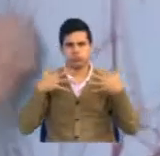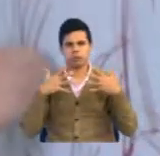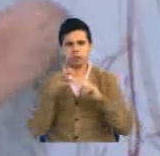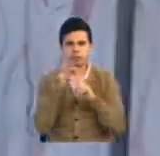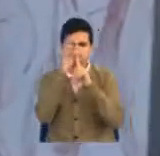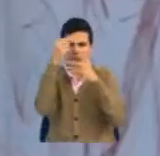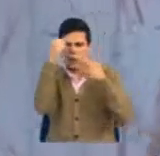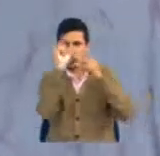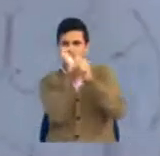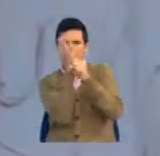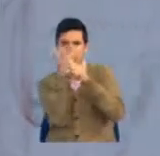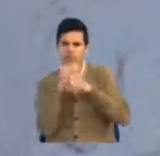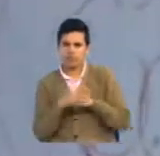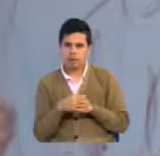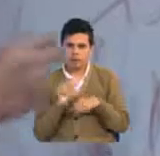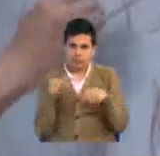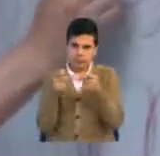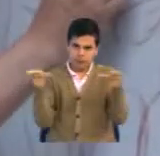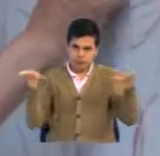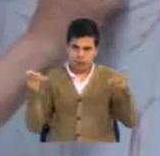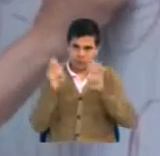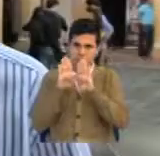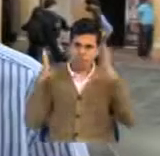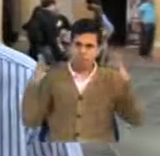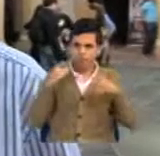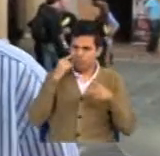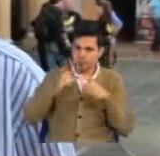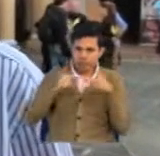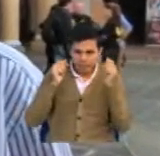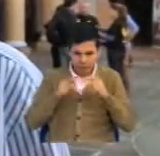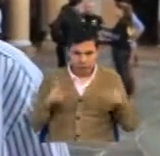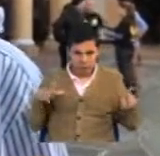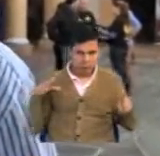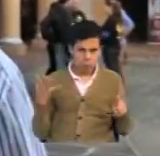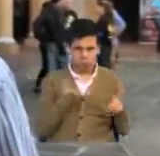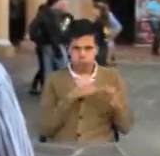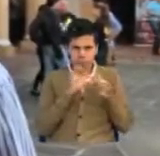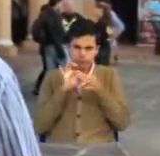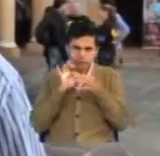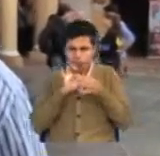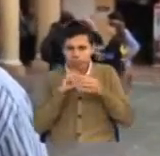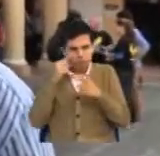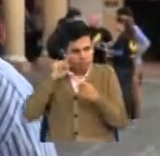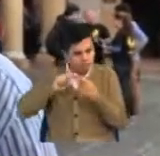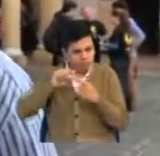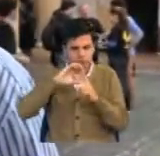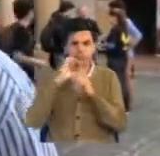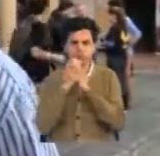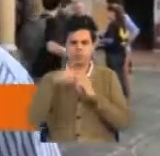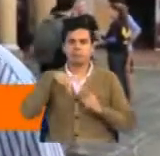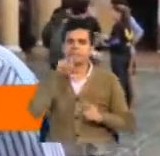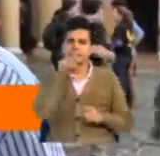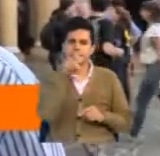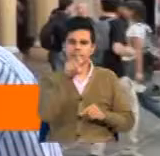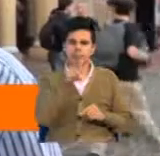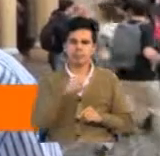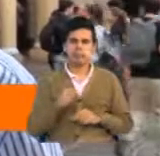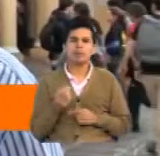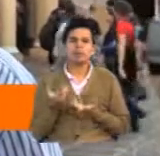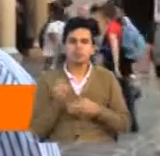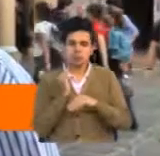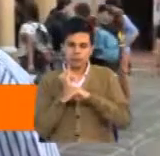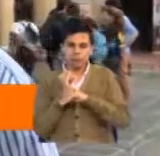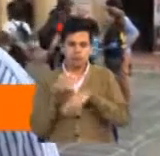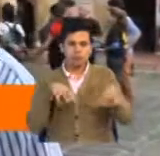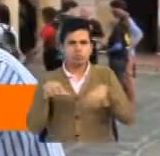mediadores. Salas Abiertas es un proyecto que nos une a muchas personas que trabajamos por la cultura en Bucaramanga. Más de 13